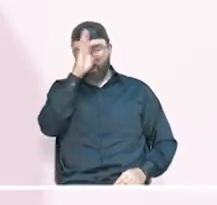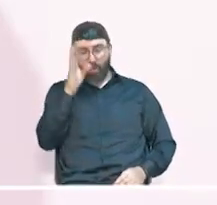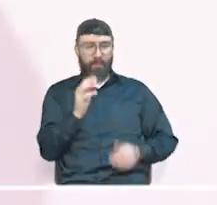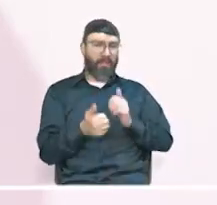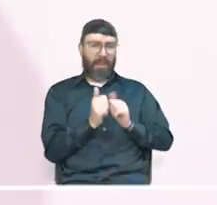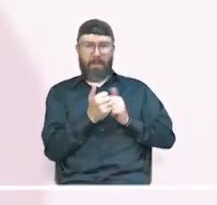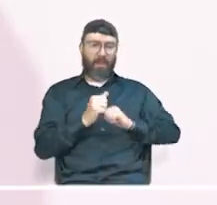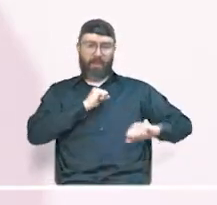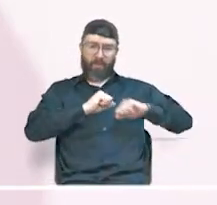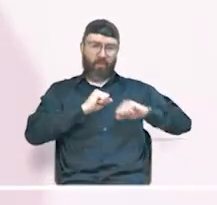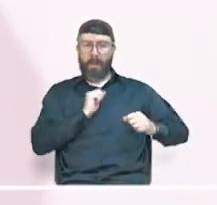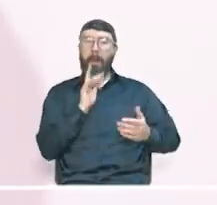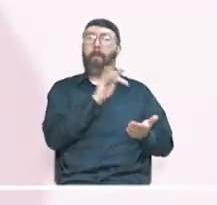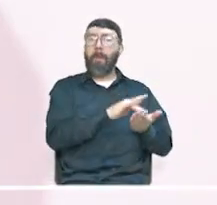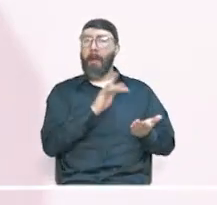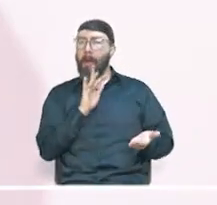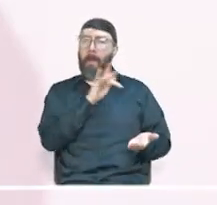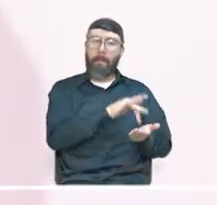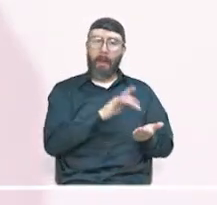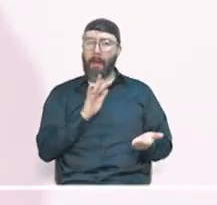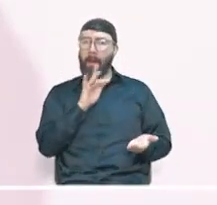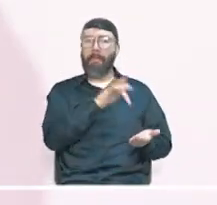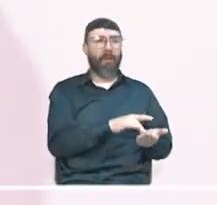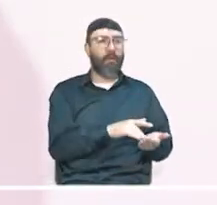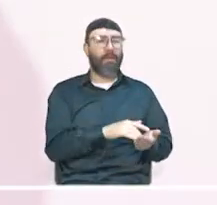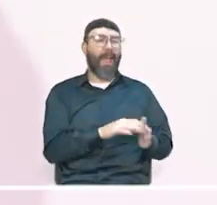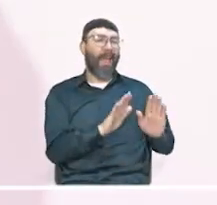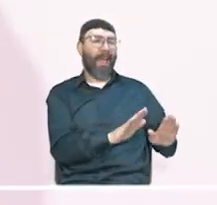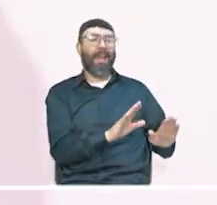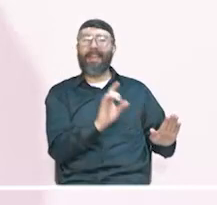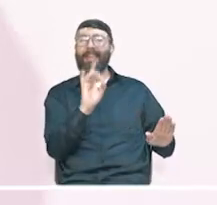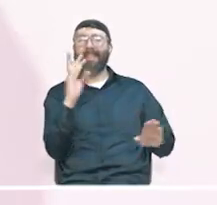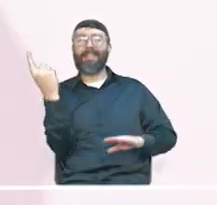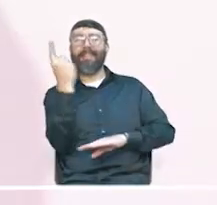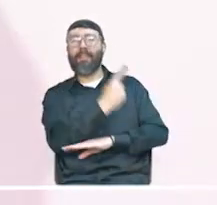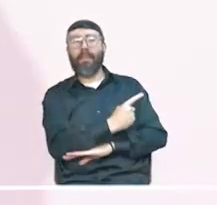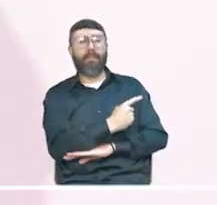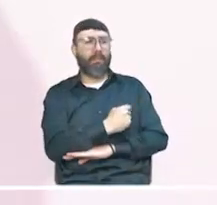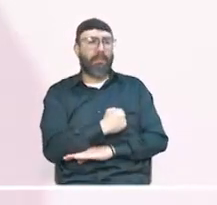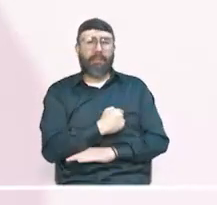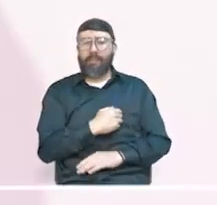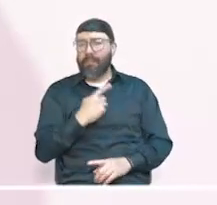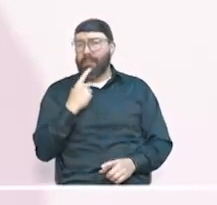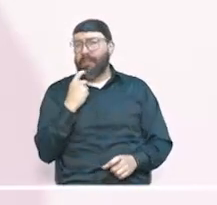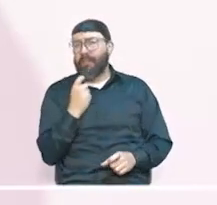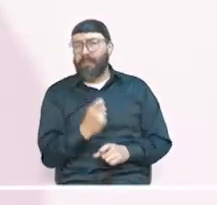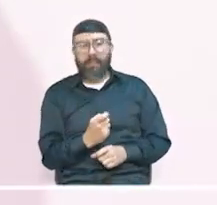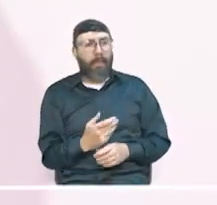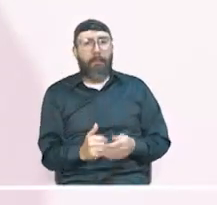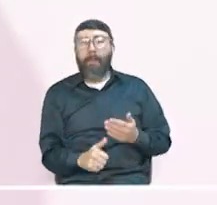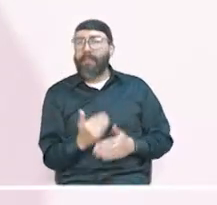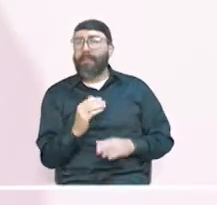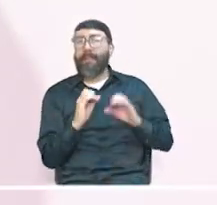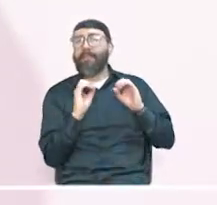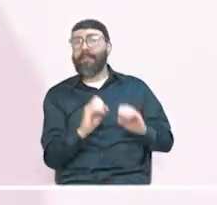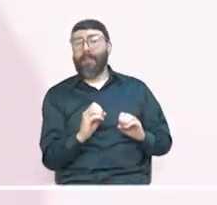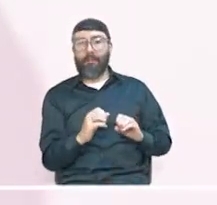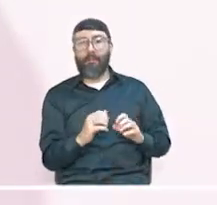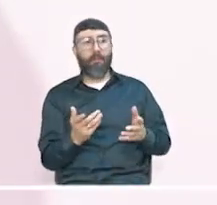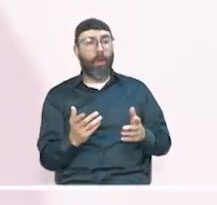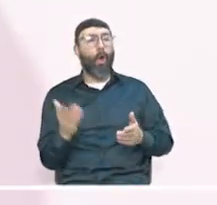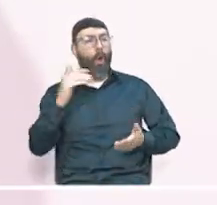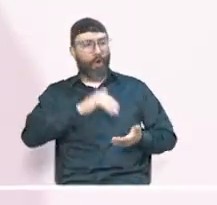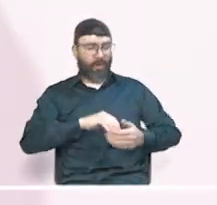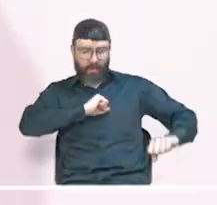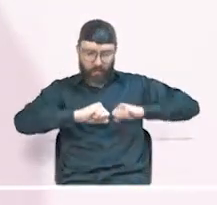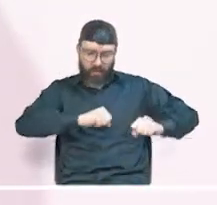un deporte, usted va al gimnasio, si deja de ir 15 días, lo que les acaba de decir el doctor, tiene que empezar de cero, porque si usted pretende volver a la